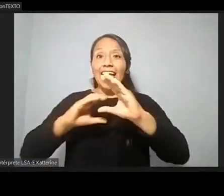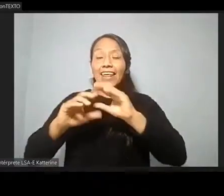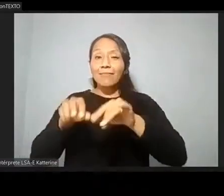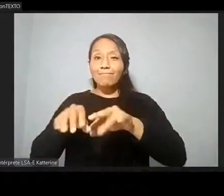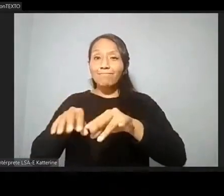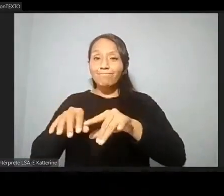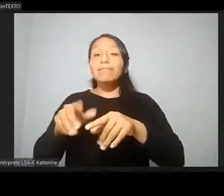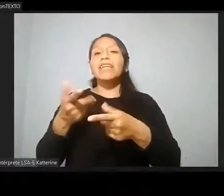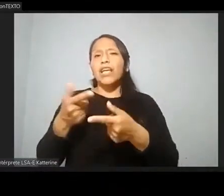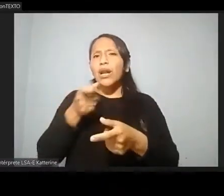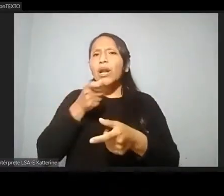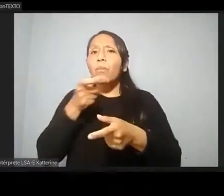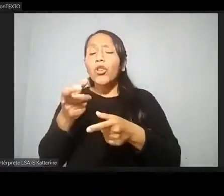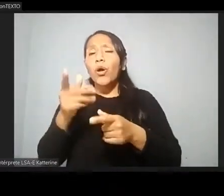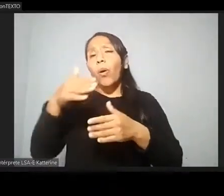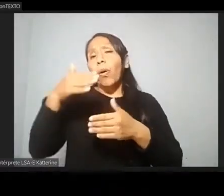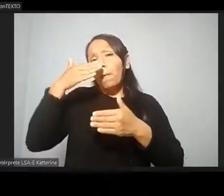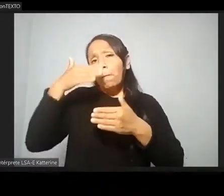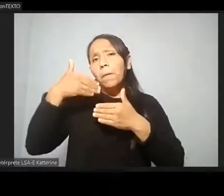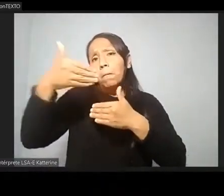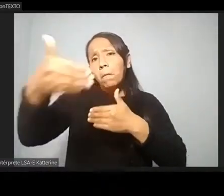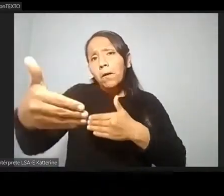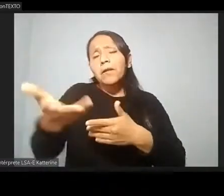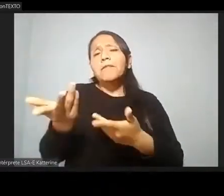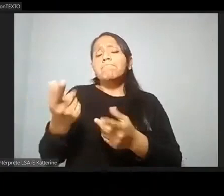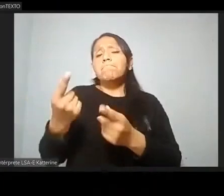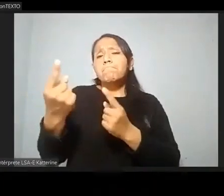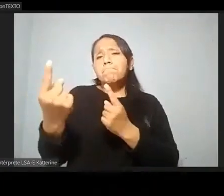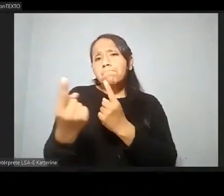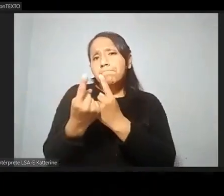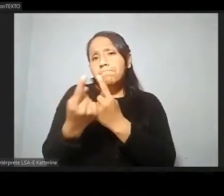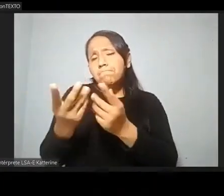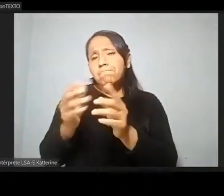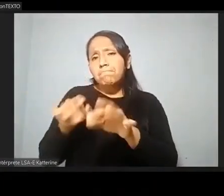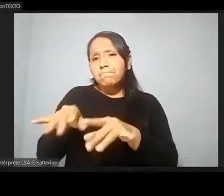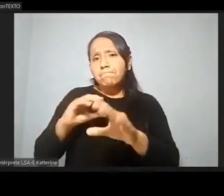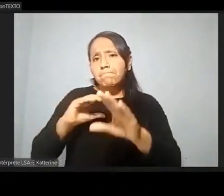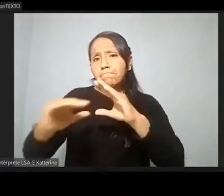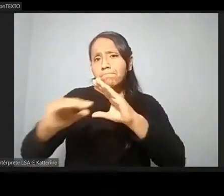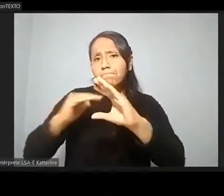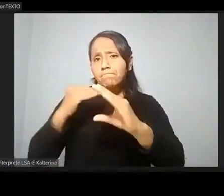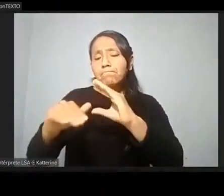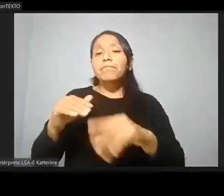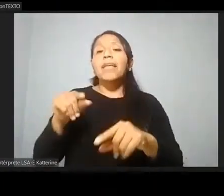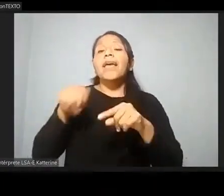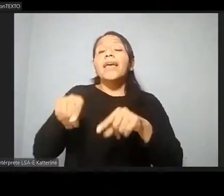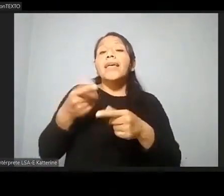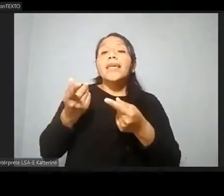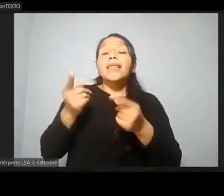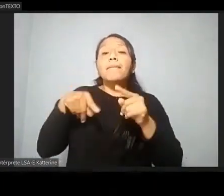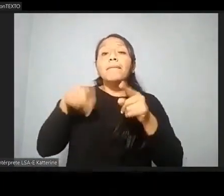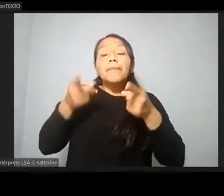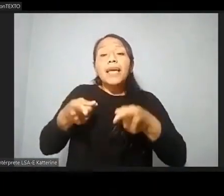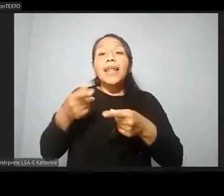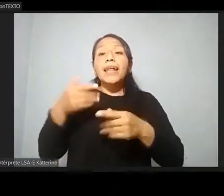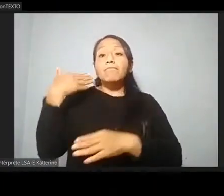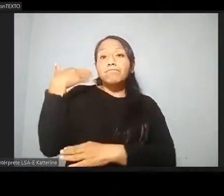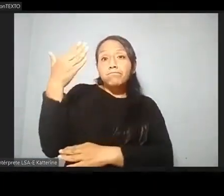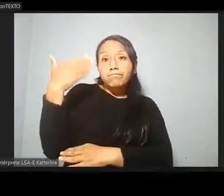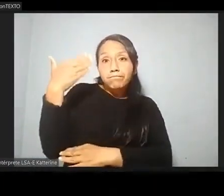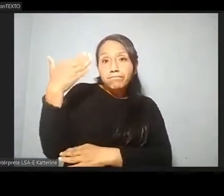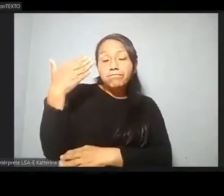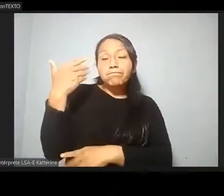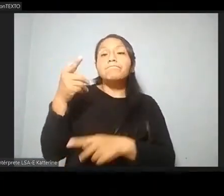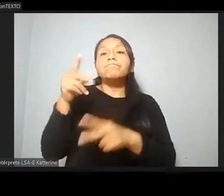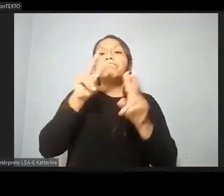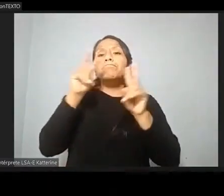ahora o después en forma particular. Y también recordar que el contenido de esta charla es lo que nos va